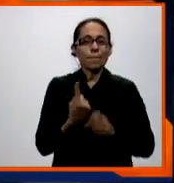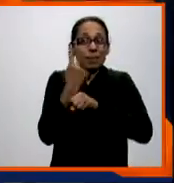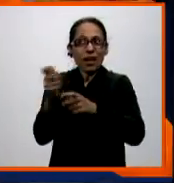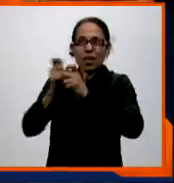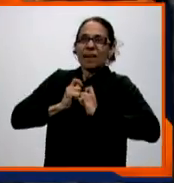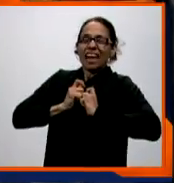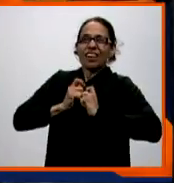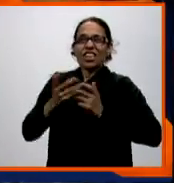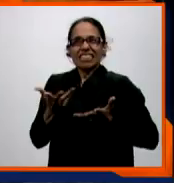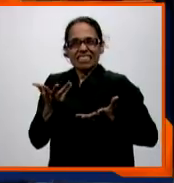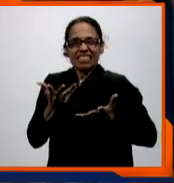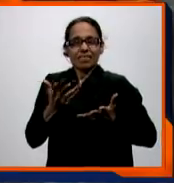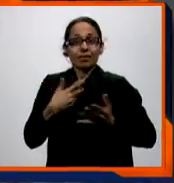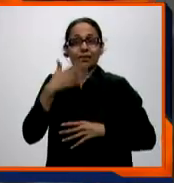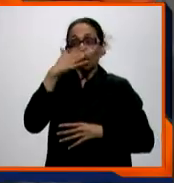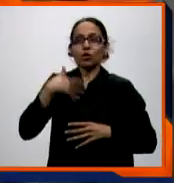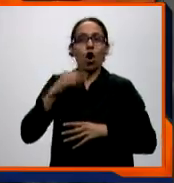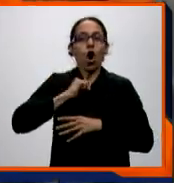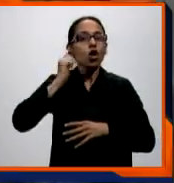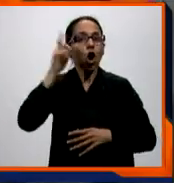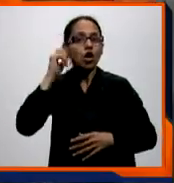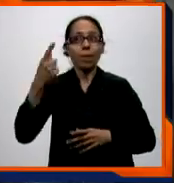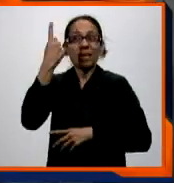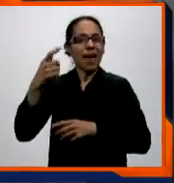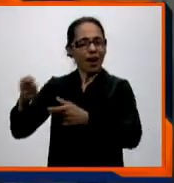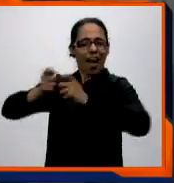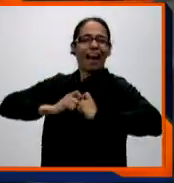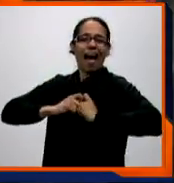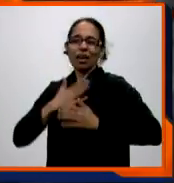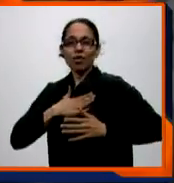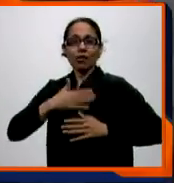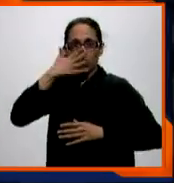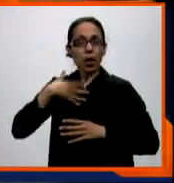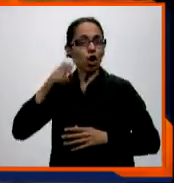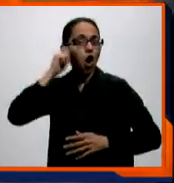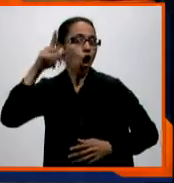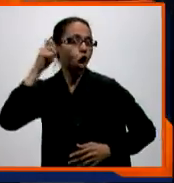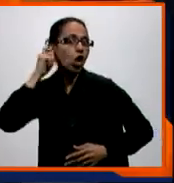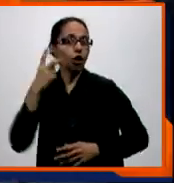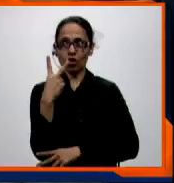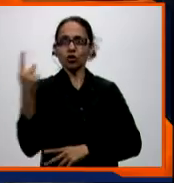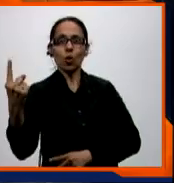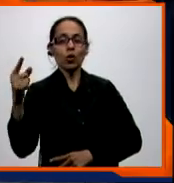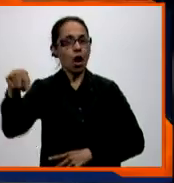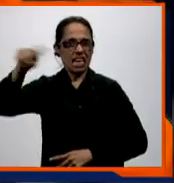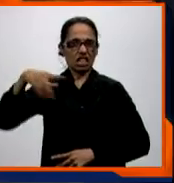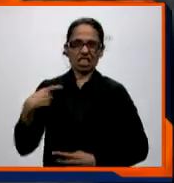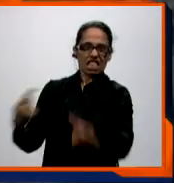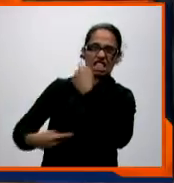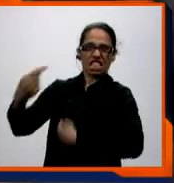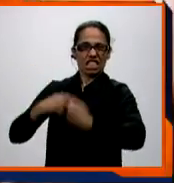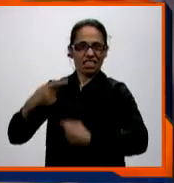primero me ovacionaron, después le hice el 2-1, no sé cómo me puteaban. Claro, sí, me pero imagino. Tuve la suerte de que después nosotros ese año